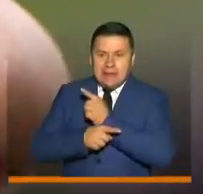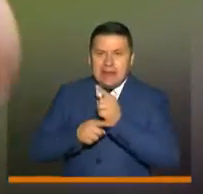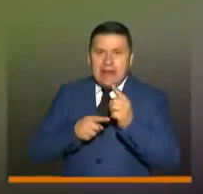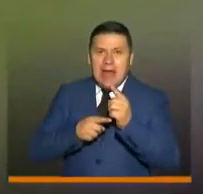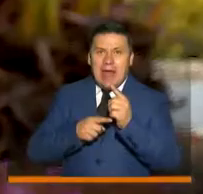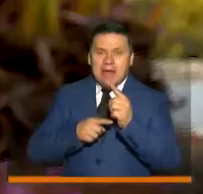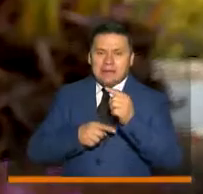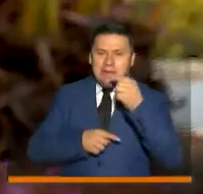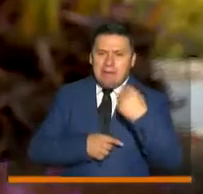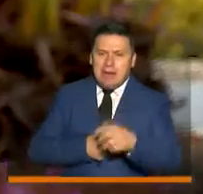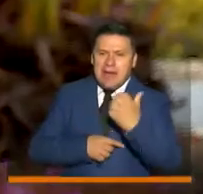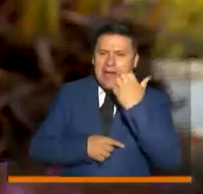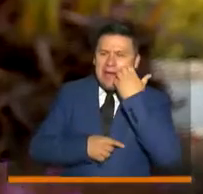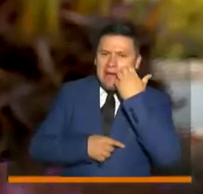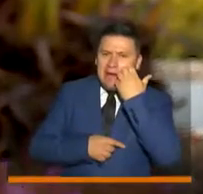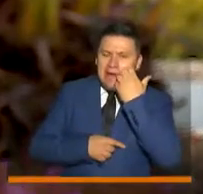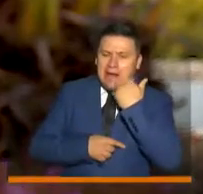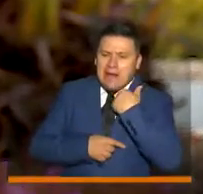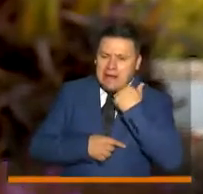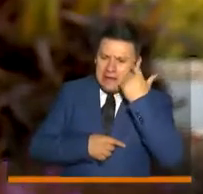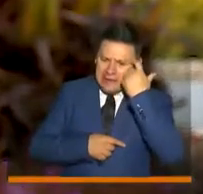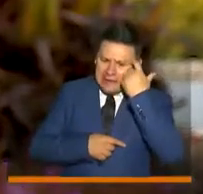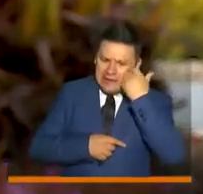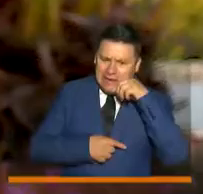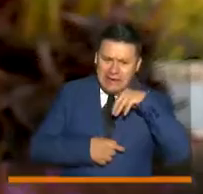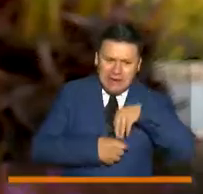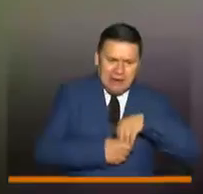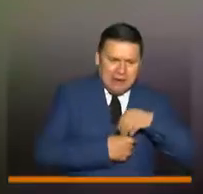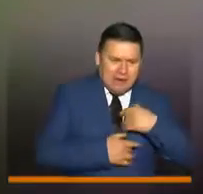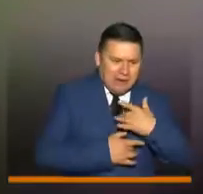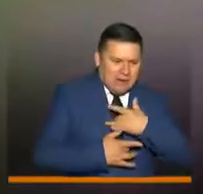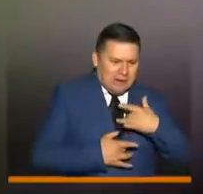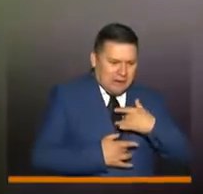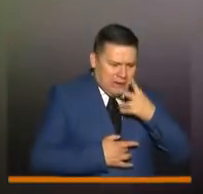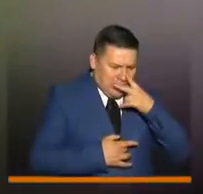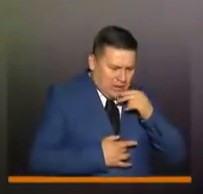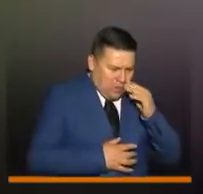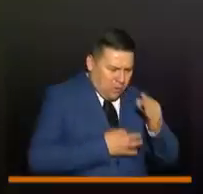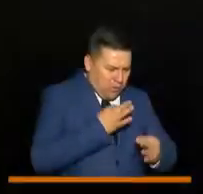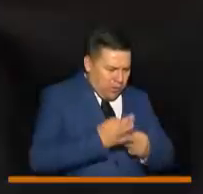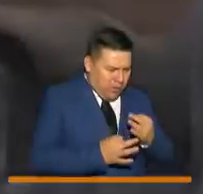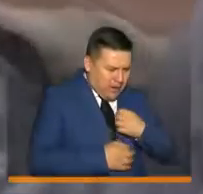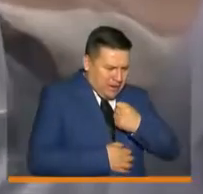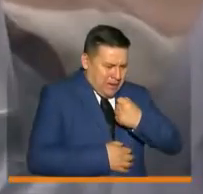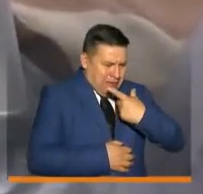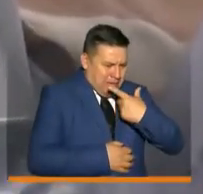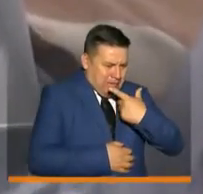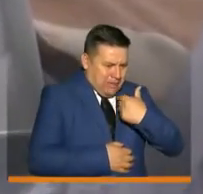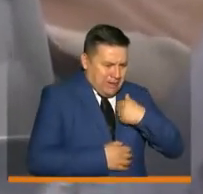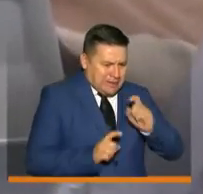cambiado, el intentar rehabilitarme para regresar a trabajar, el cuidar de mis hijos, fue todo un desafío.